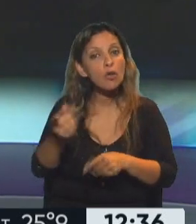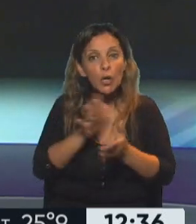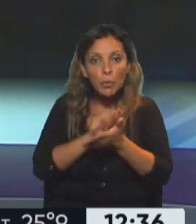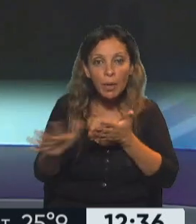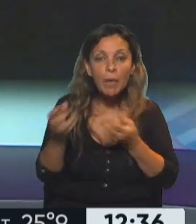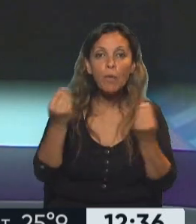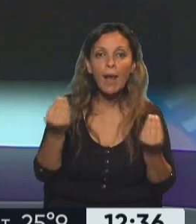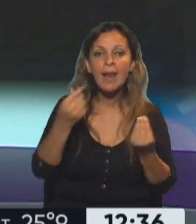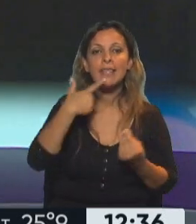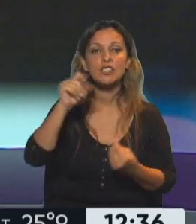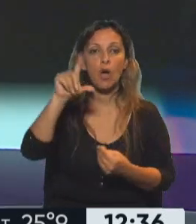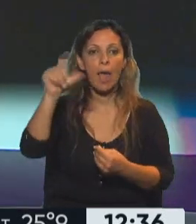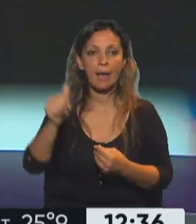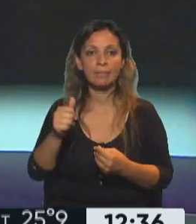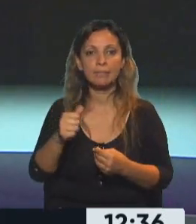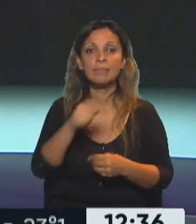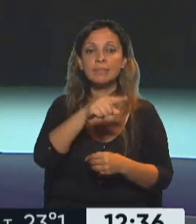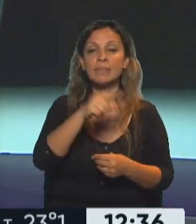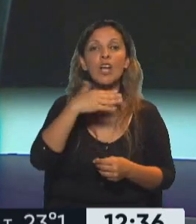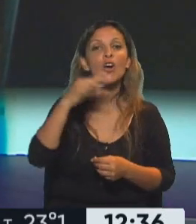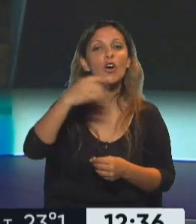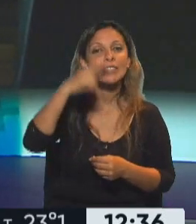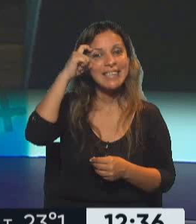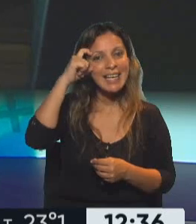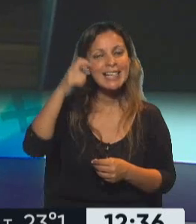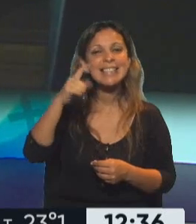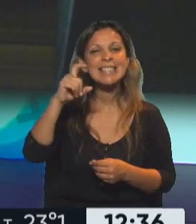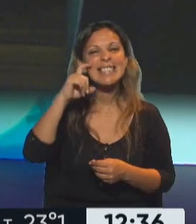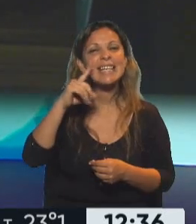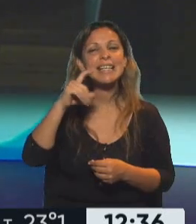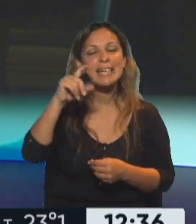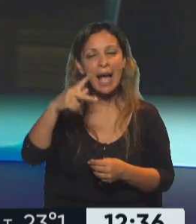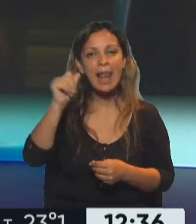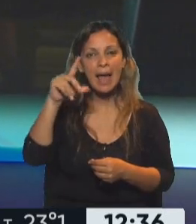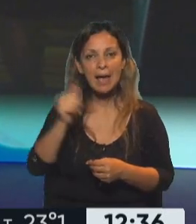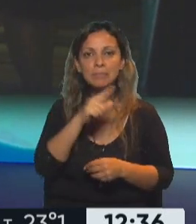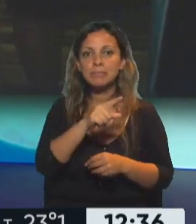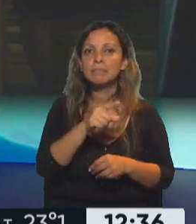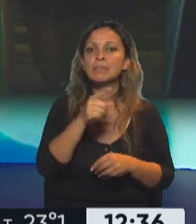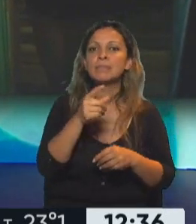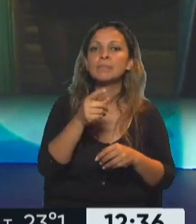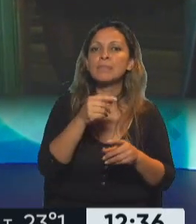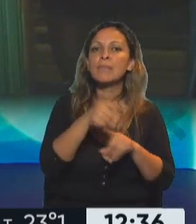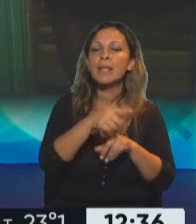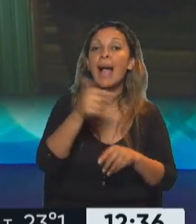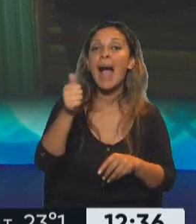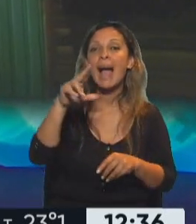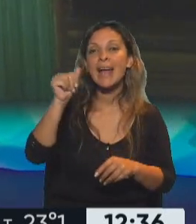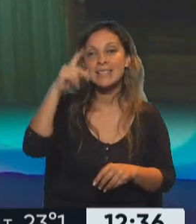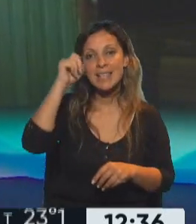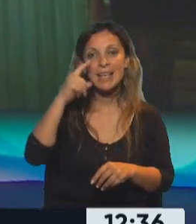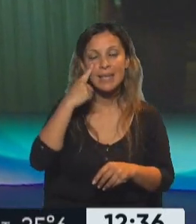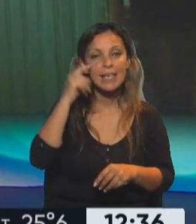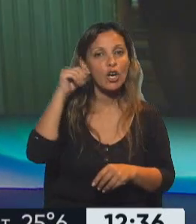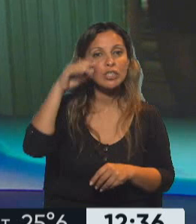es Sola. Acá tenemos a José Sicala, que dirige juntos, pero no revueltos, revueltos por el cine en todo caso, a Araceli González y